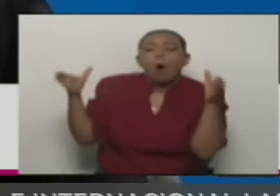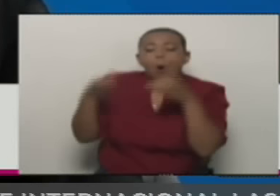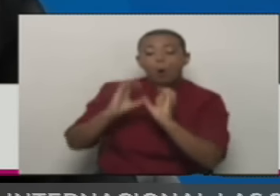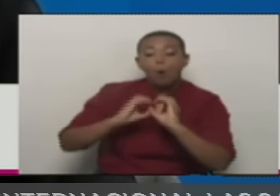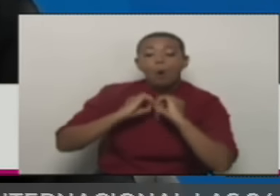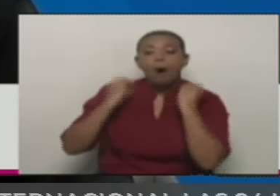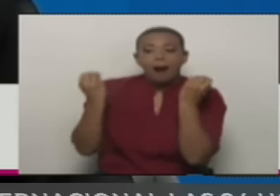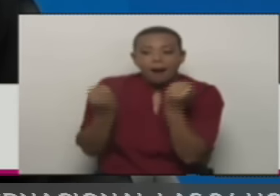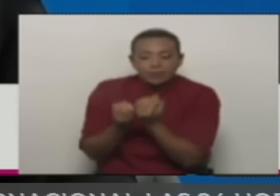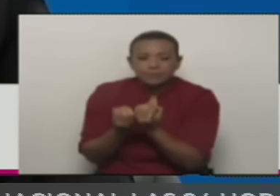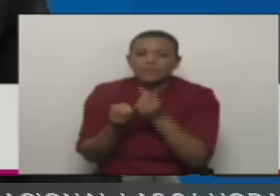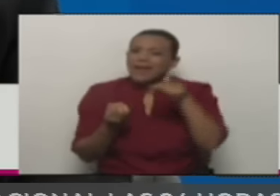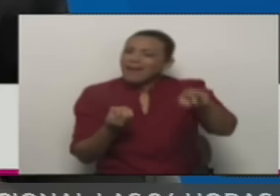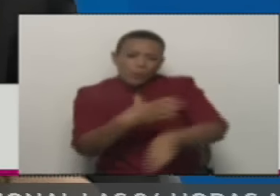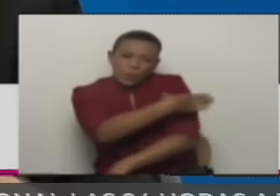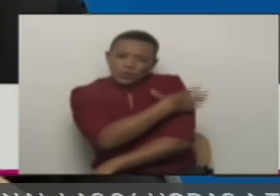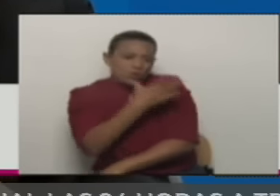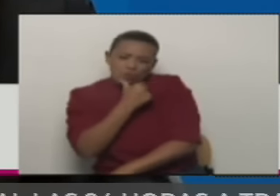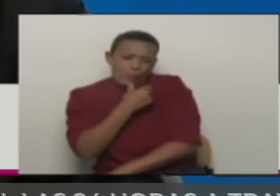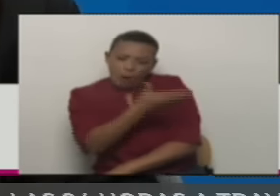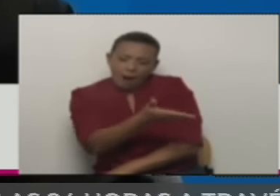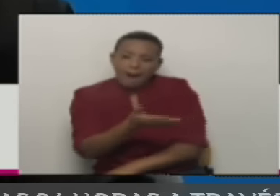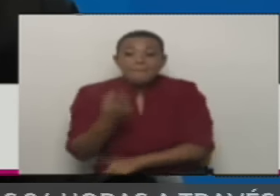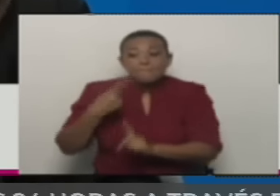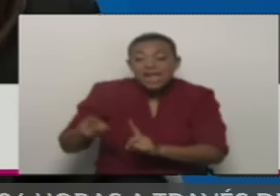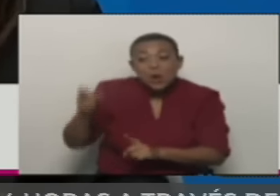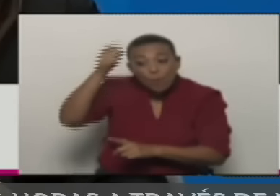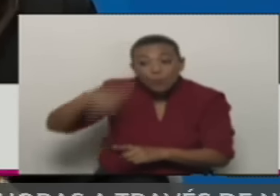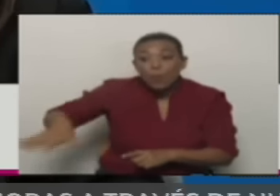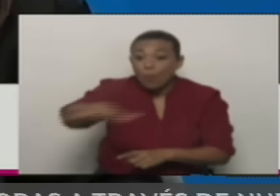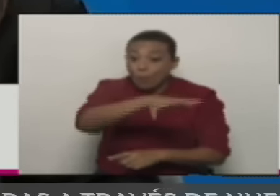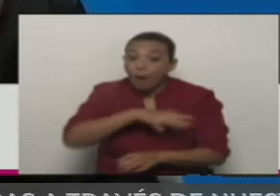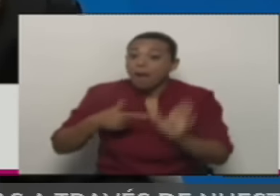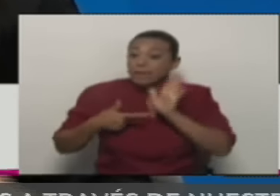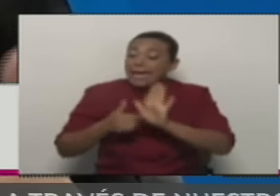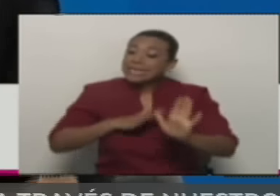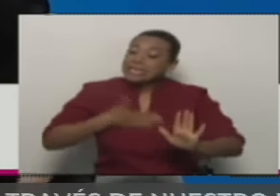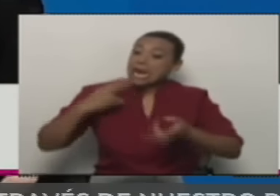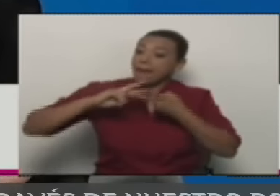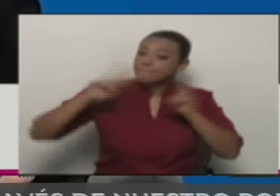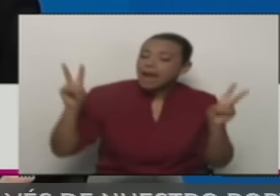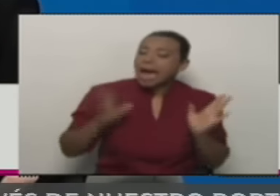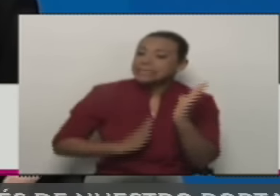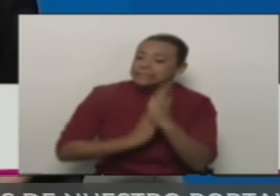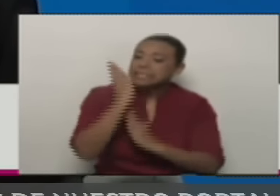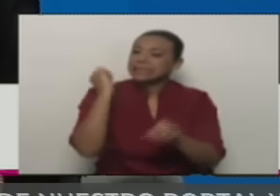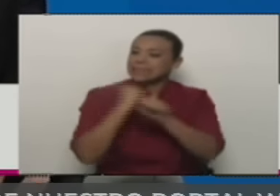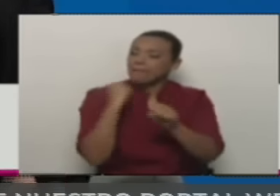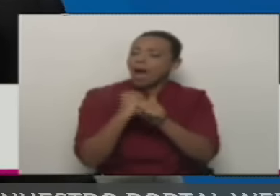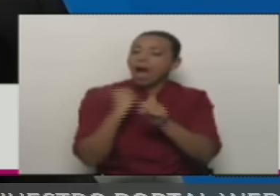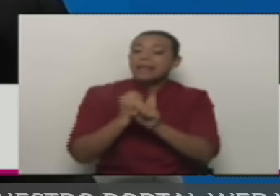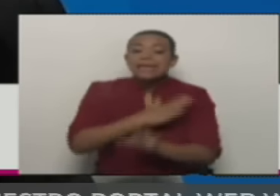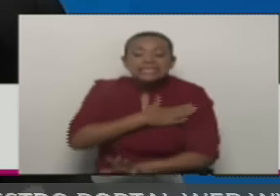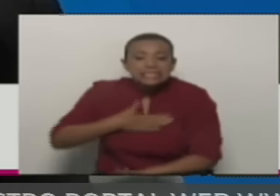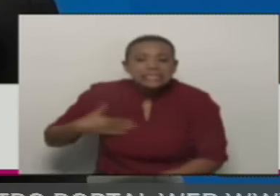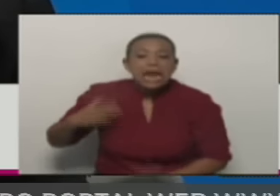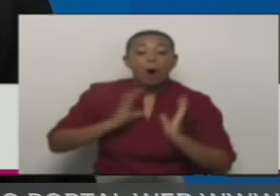cosa que ellos no han tenido, que usted lo dice claramente, pero que el pueblo venezolano, además de querer paz y de seguir trabajando y avanzando, también